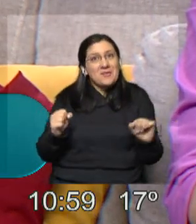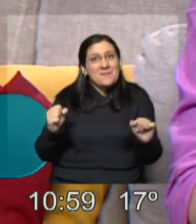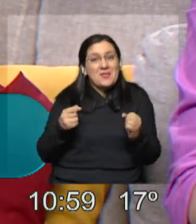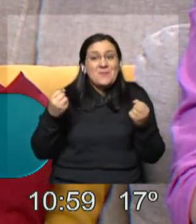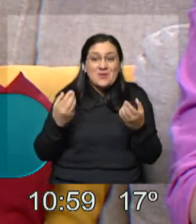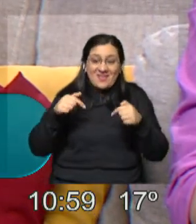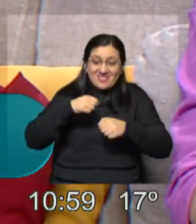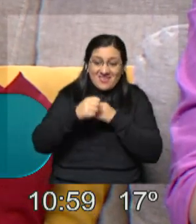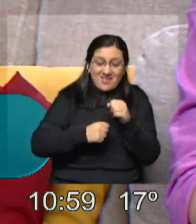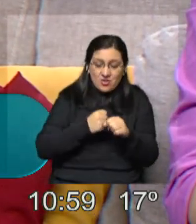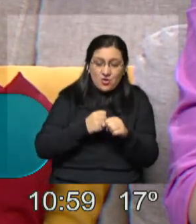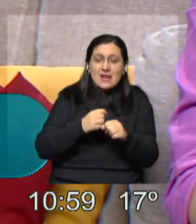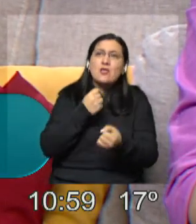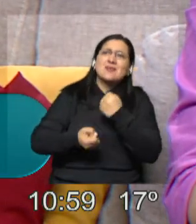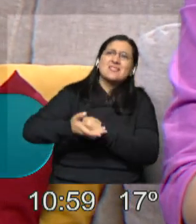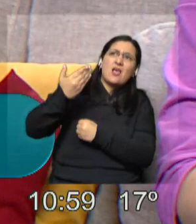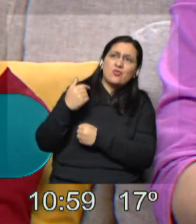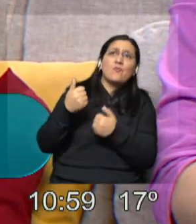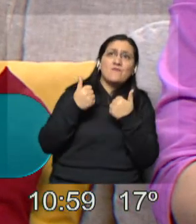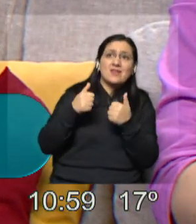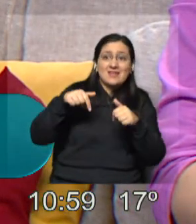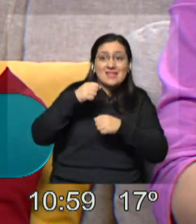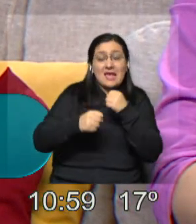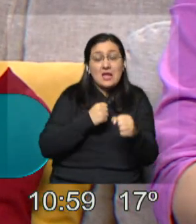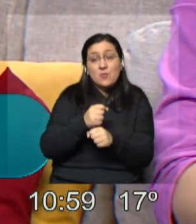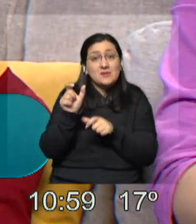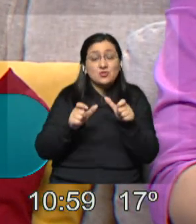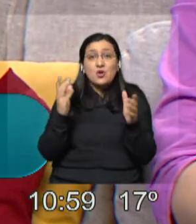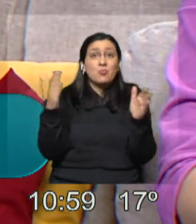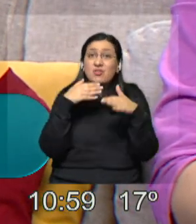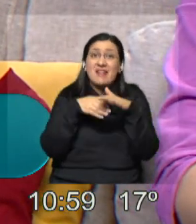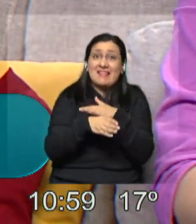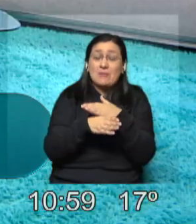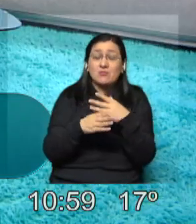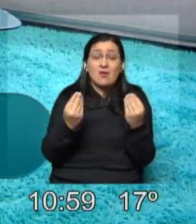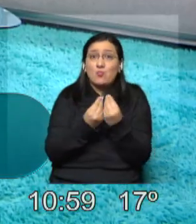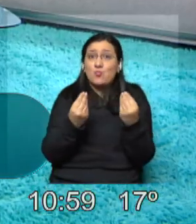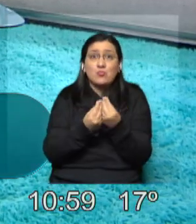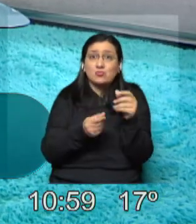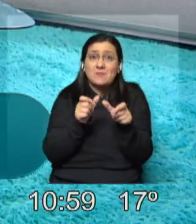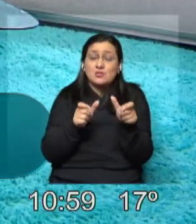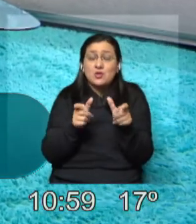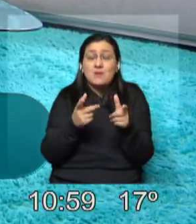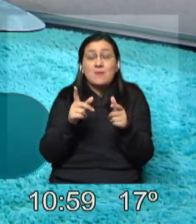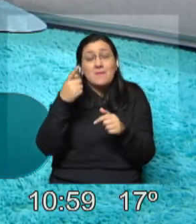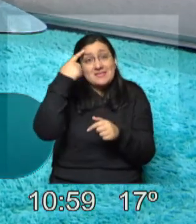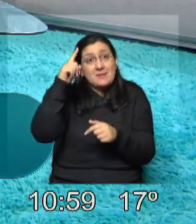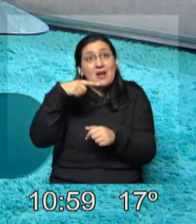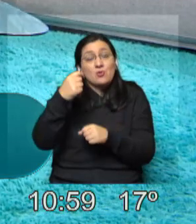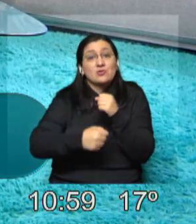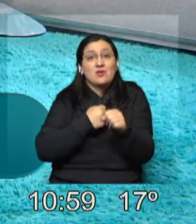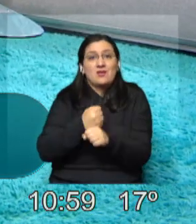este año, el año anterior había estado bien, este año quedó gente afuera, entonces vamos a ver el año que viene qué es lo que hacemos. ¡Qué lindo!